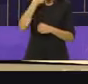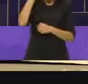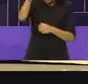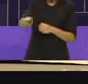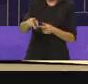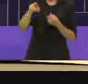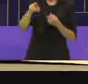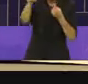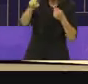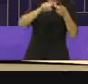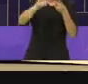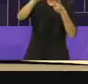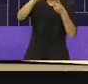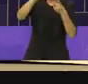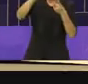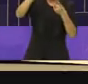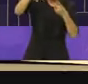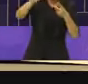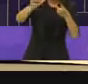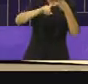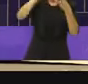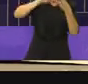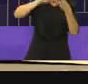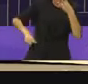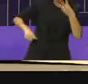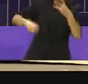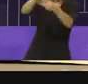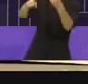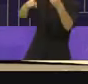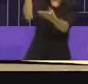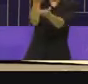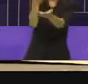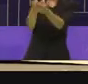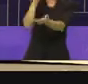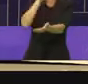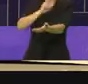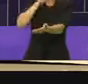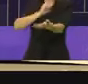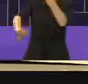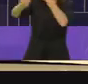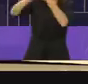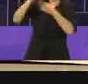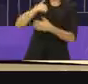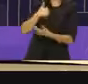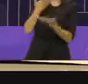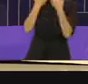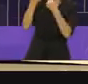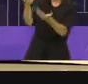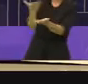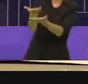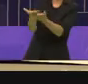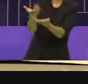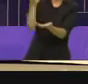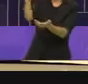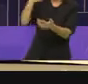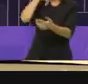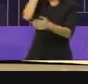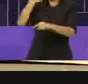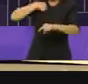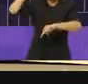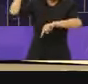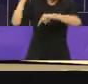ni Ernestina ni el jefe de gobierno no pudieron probarme absolutamente nada ustedes querían sacarme de la contienda y aquí estoy